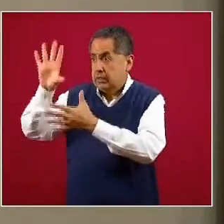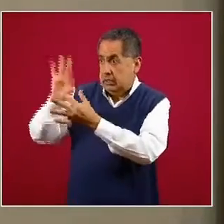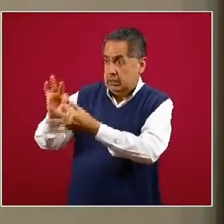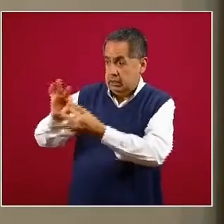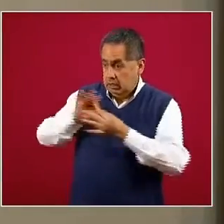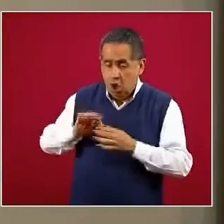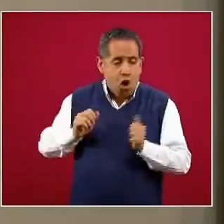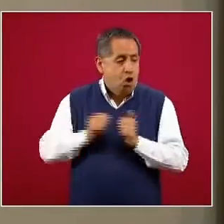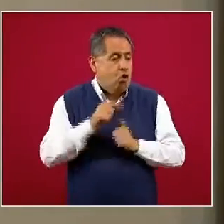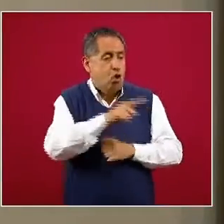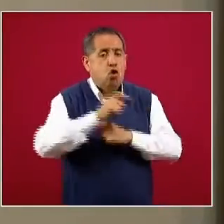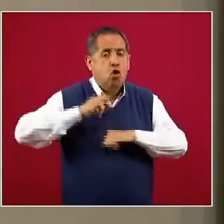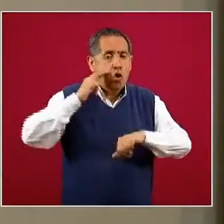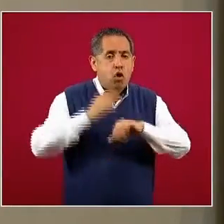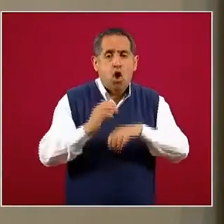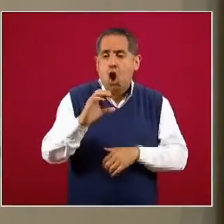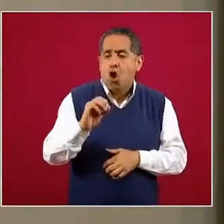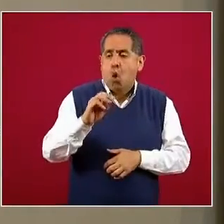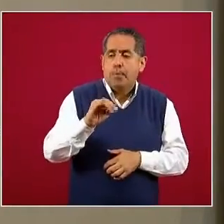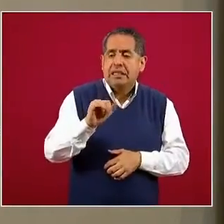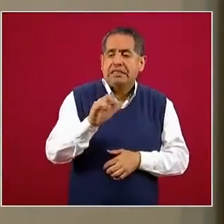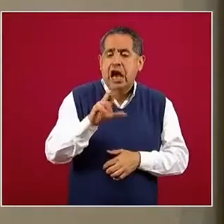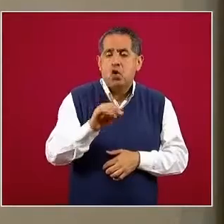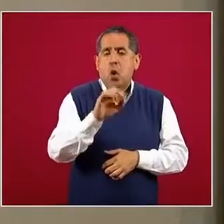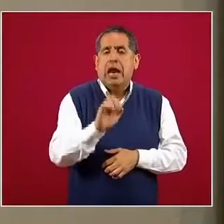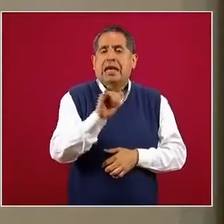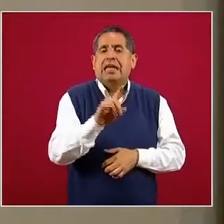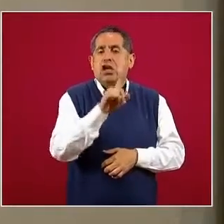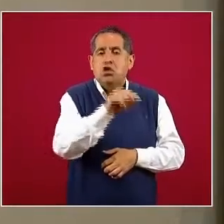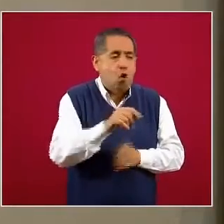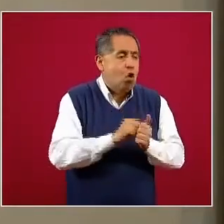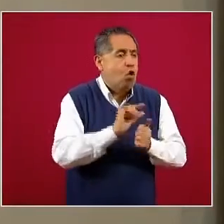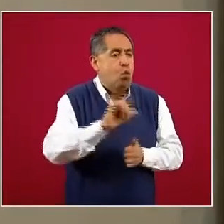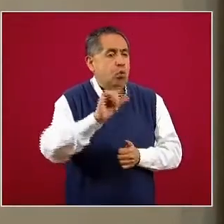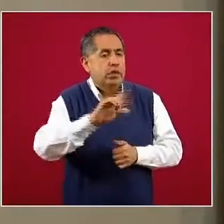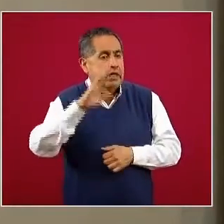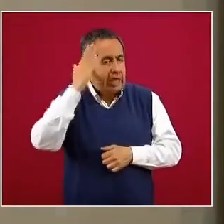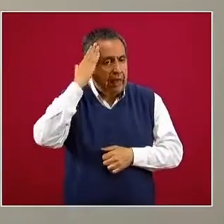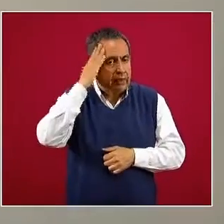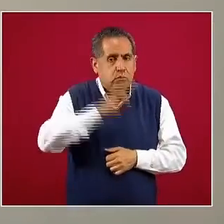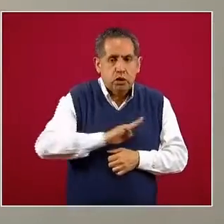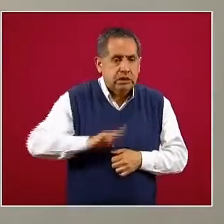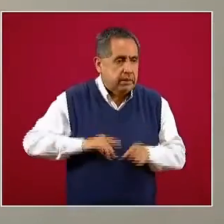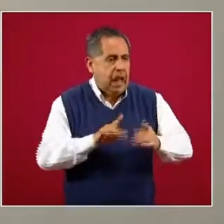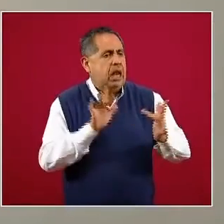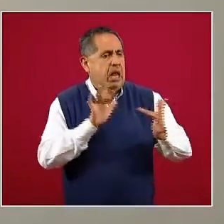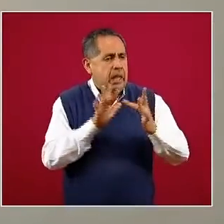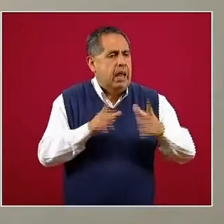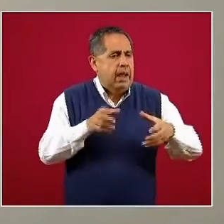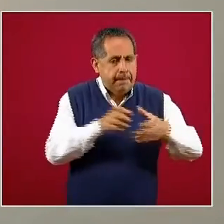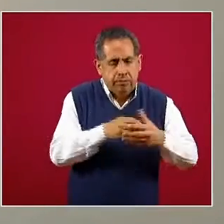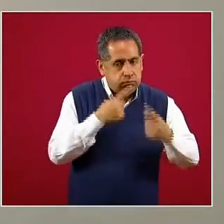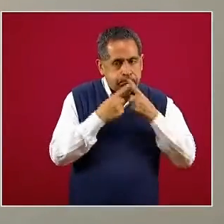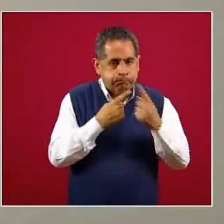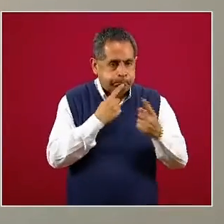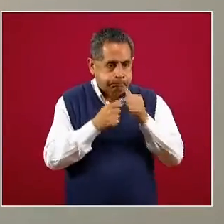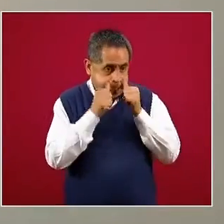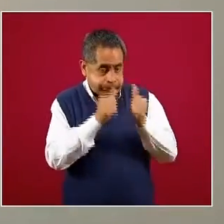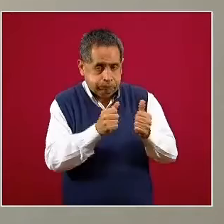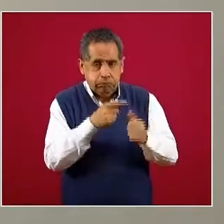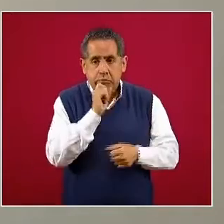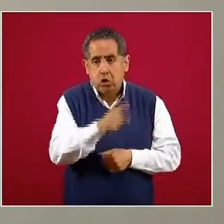tales y que estamos trabajando para su reconocimiento. La siguiente, por favor. Para ello, la Procuraduría